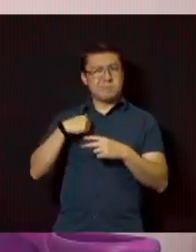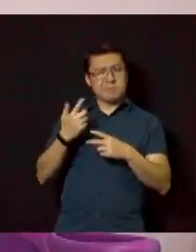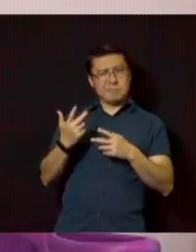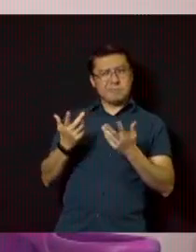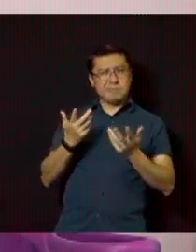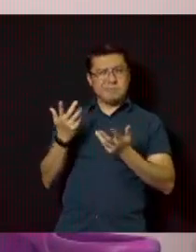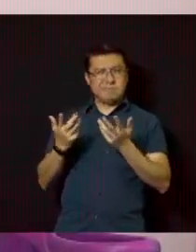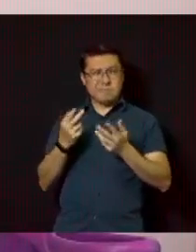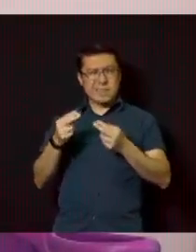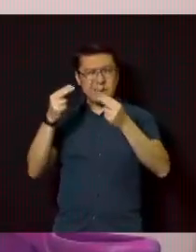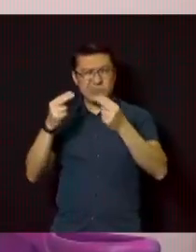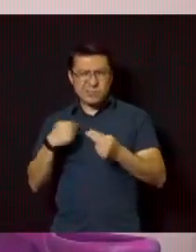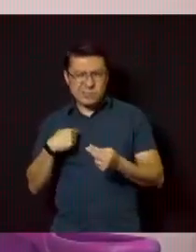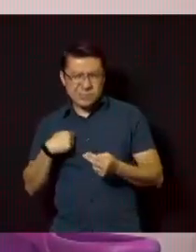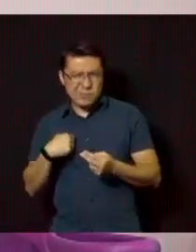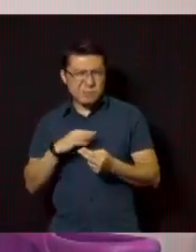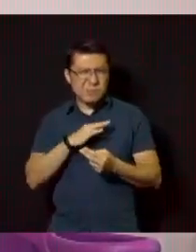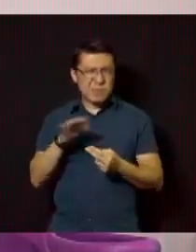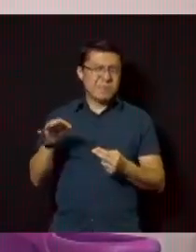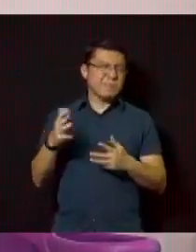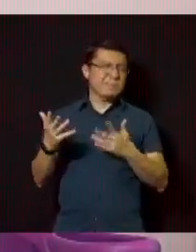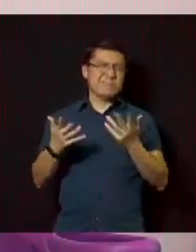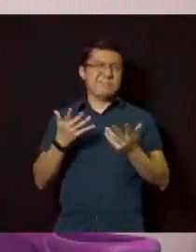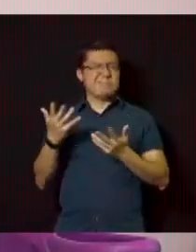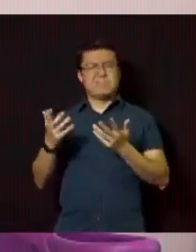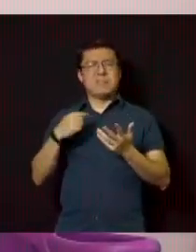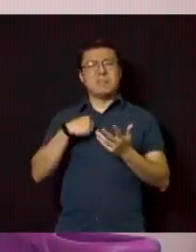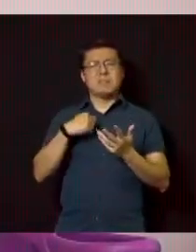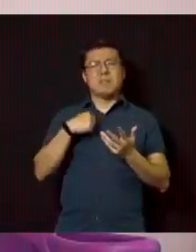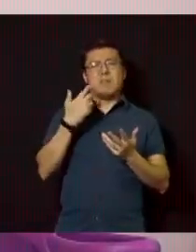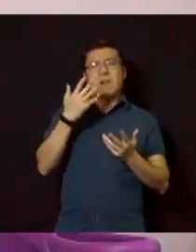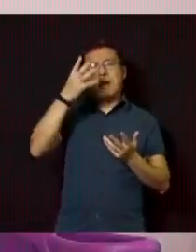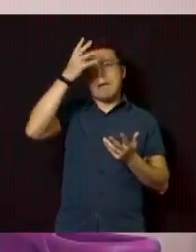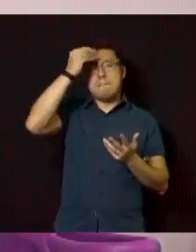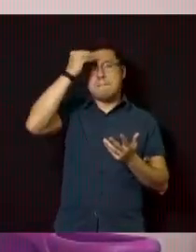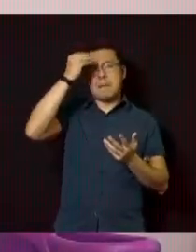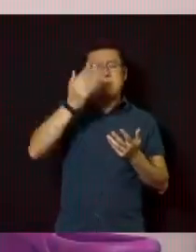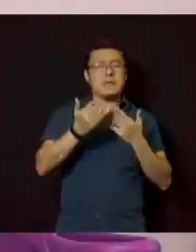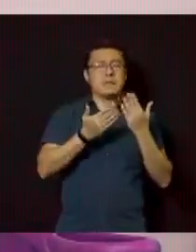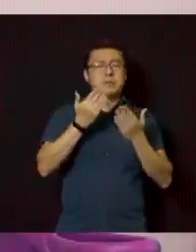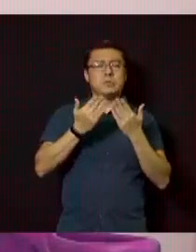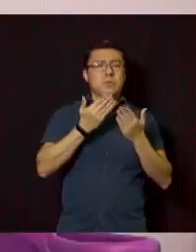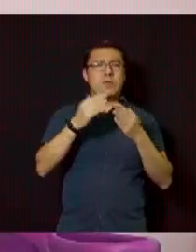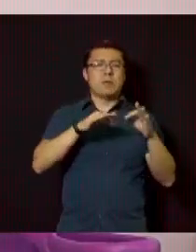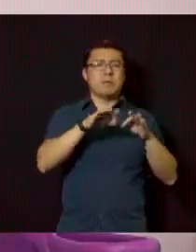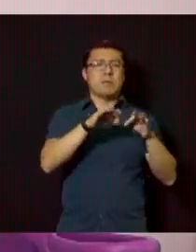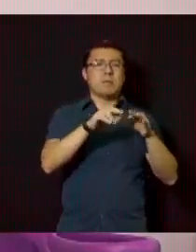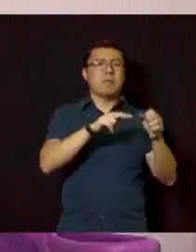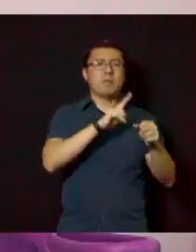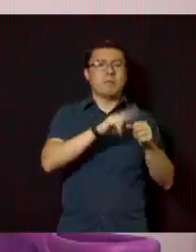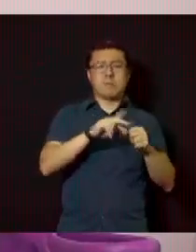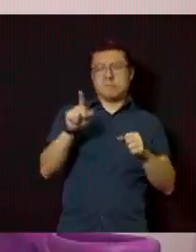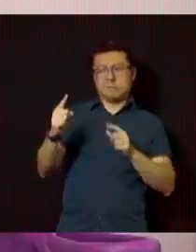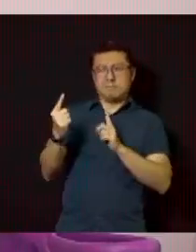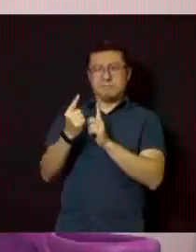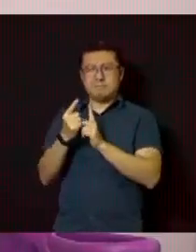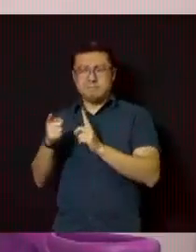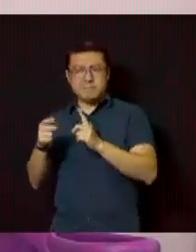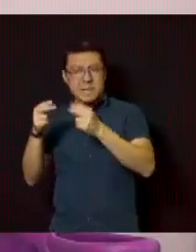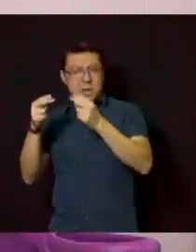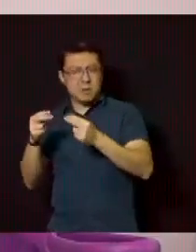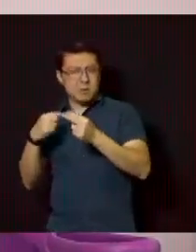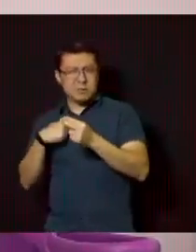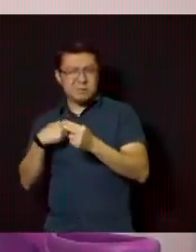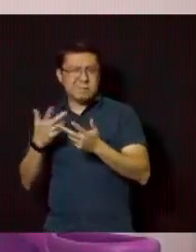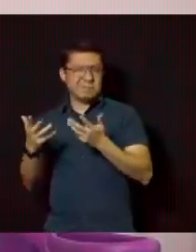para esto porque realmente fui educada para hacer estudiar y trabajar en un empleo tradicional y pues cuando me hablaron del negocio pues no me